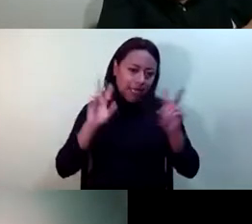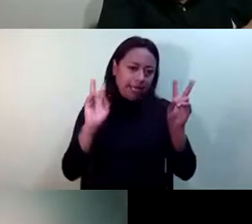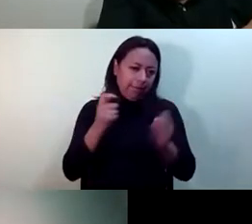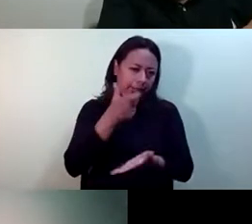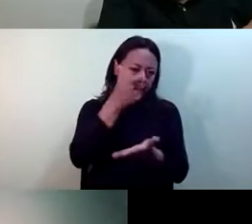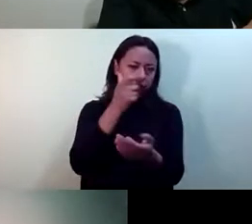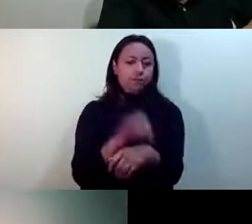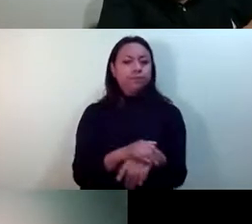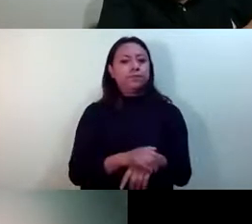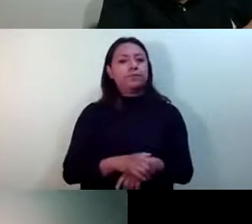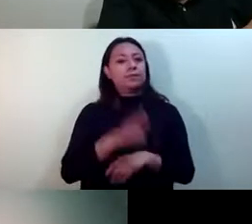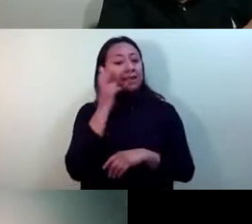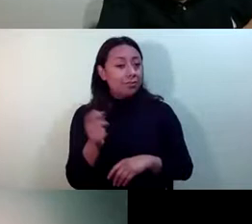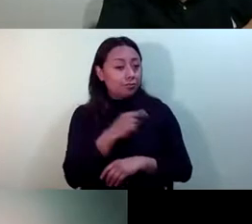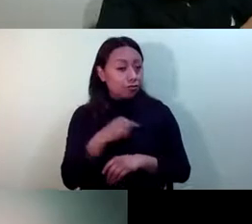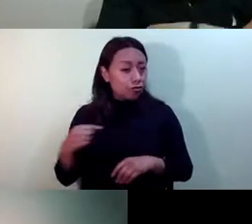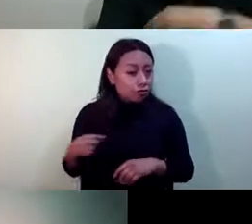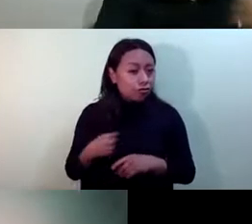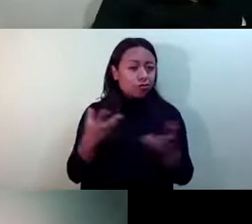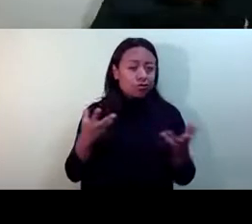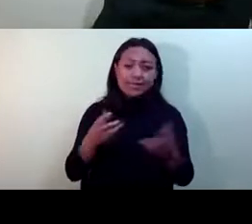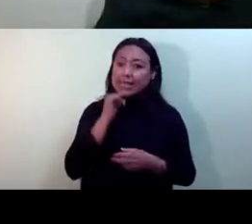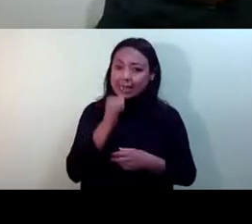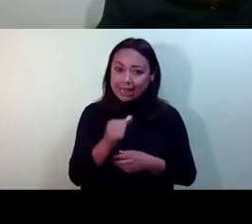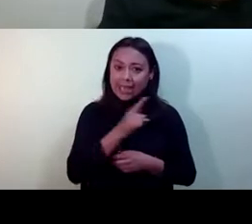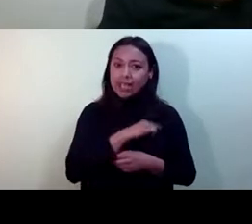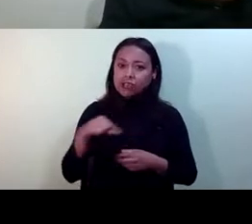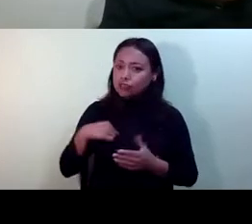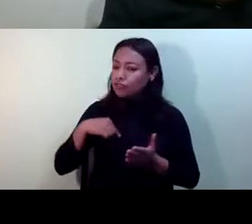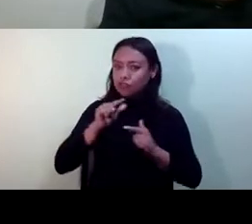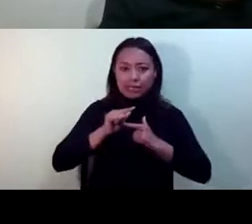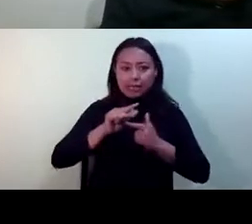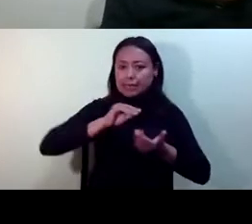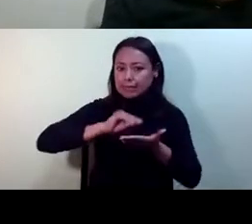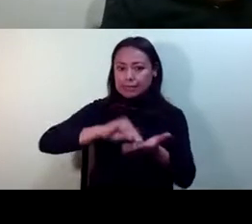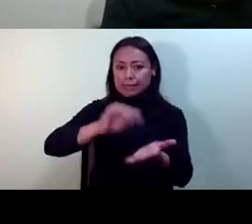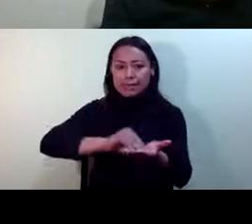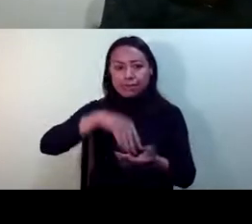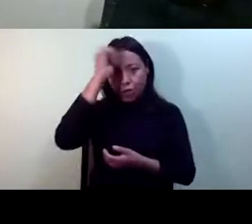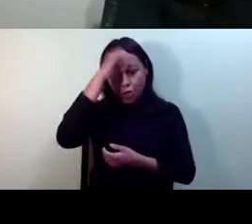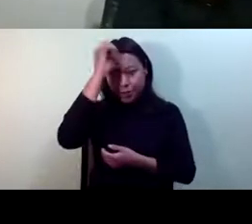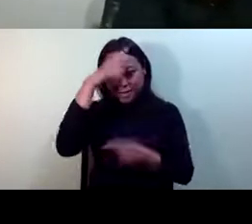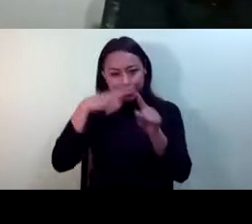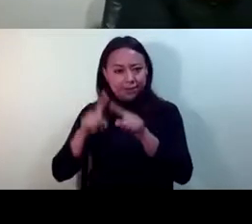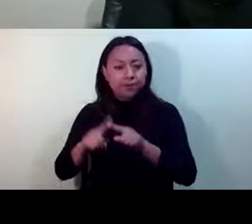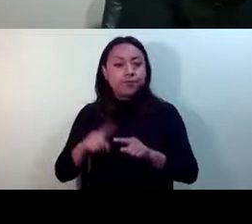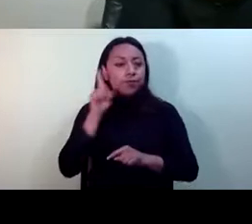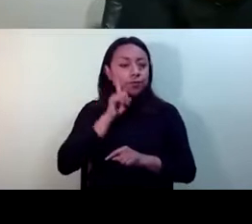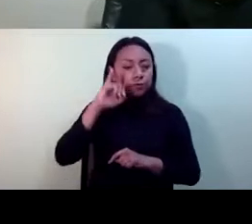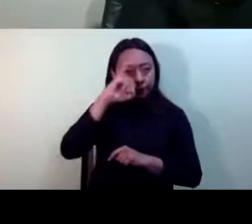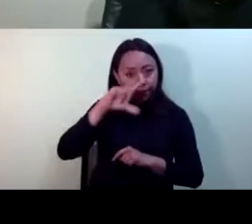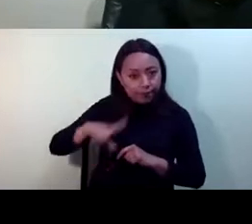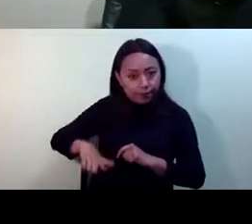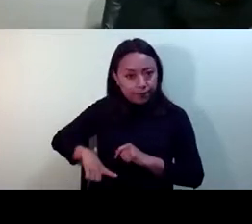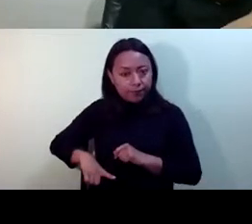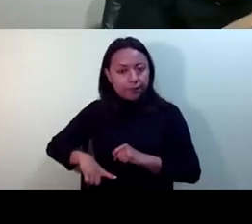esa barrabasada, si hubiéramos mantenido nosotros la facultad de opinión, la jefa de gobierno